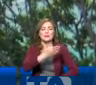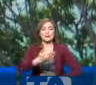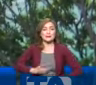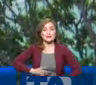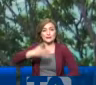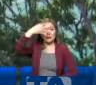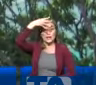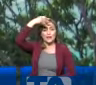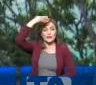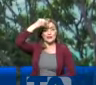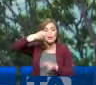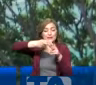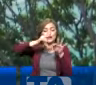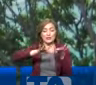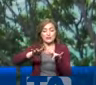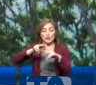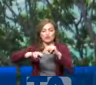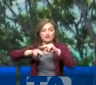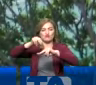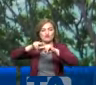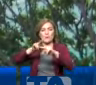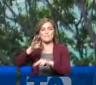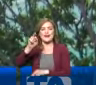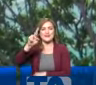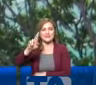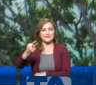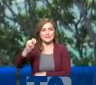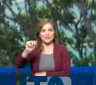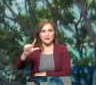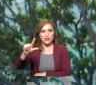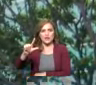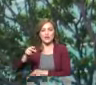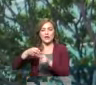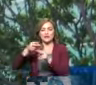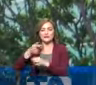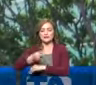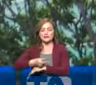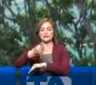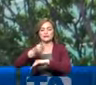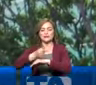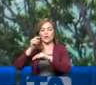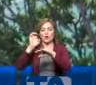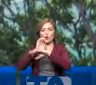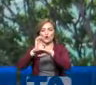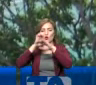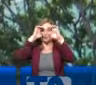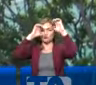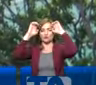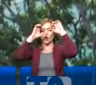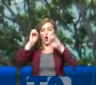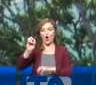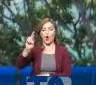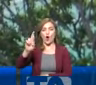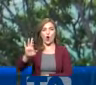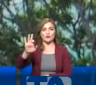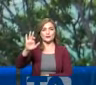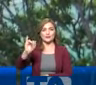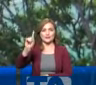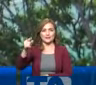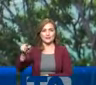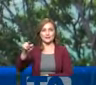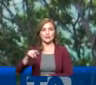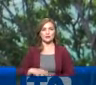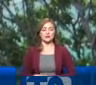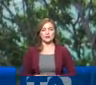Jorge Glass, al ex secretario para la reconstrucción Carlos Bernal y al ex gerente de Ecuador Estratégico Pablo Ortiz. Ellos, además